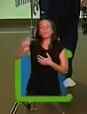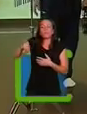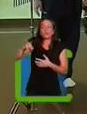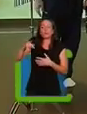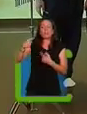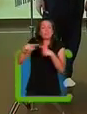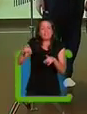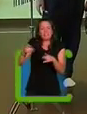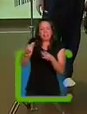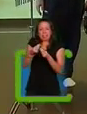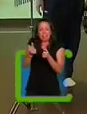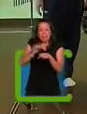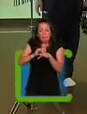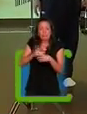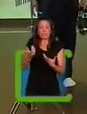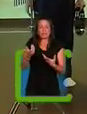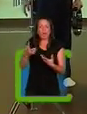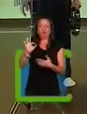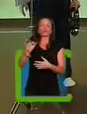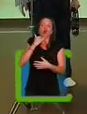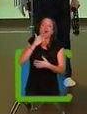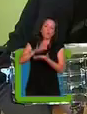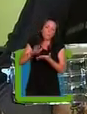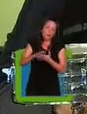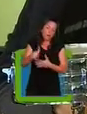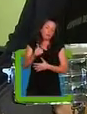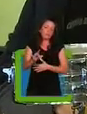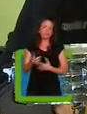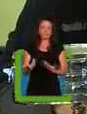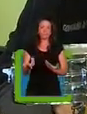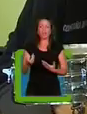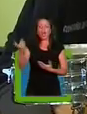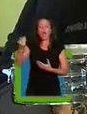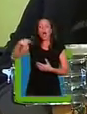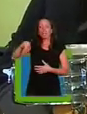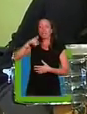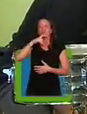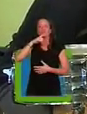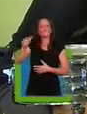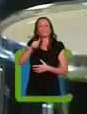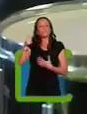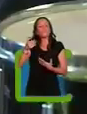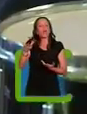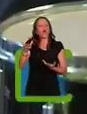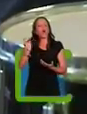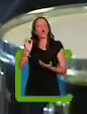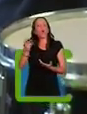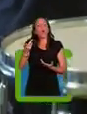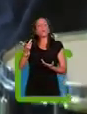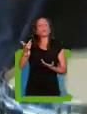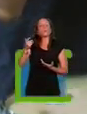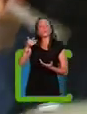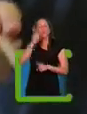es mínima realmente, simplemente un poco más lenta. Lo que más le cuesta, pero a